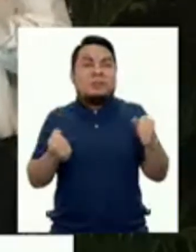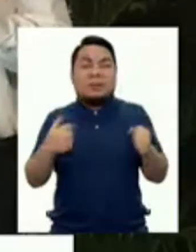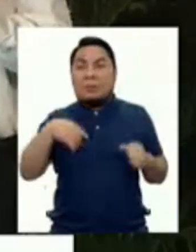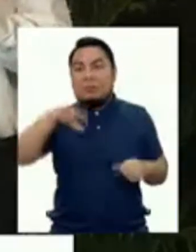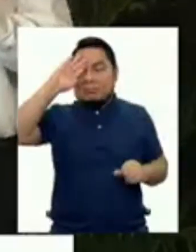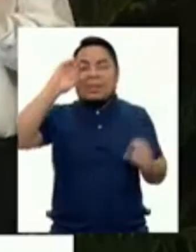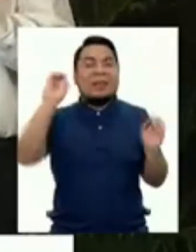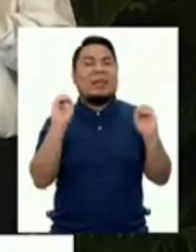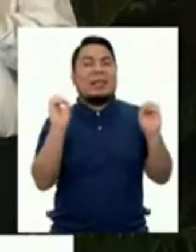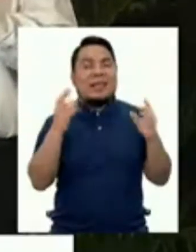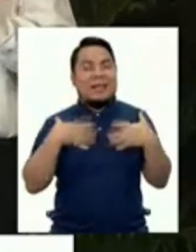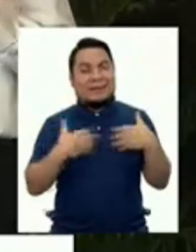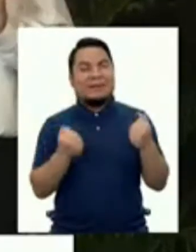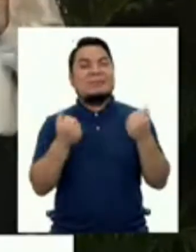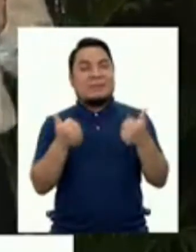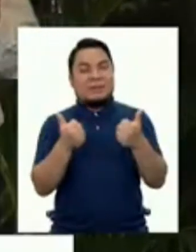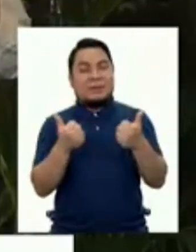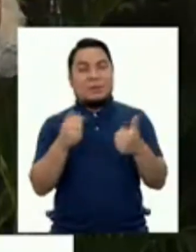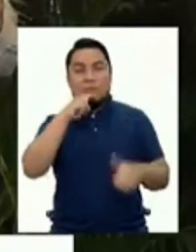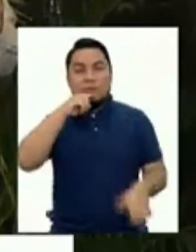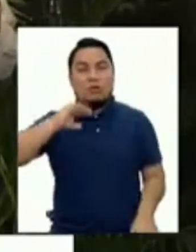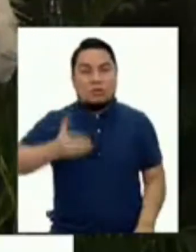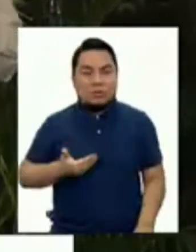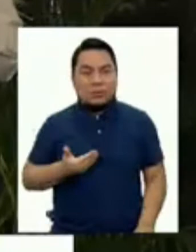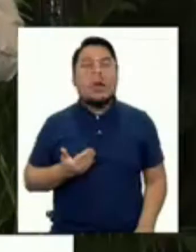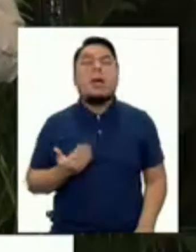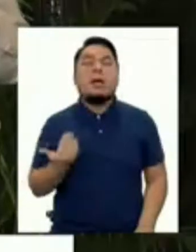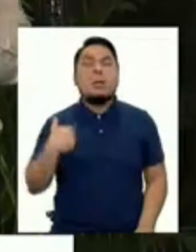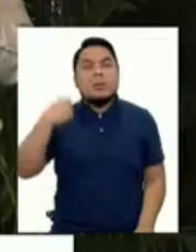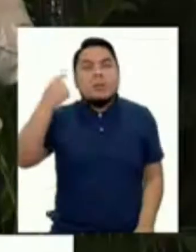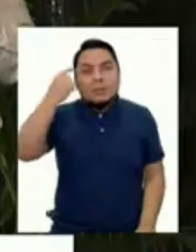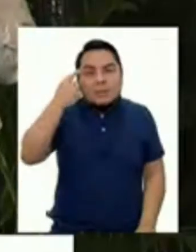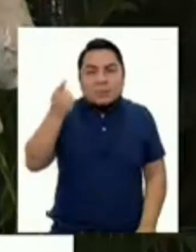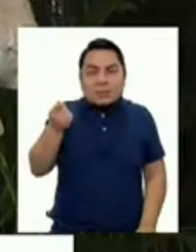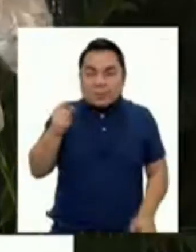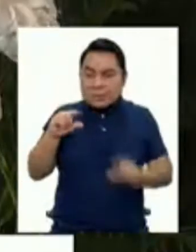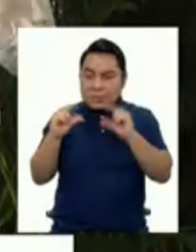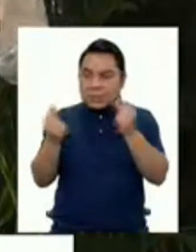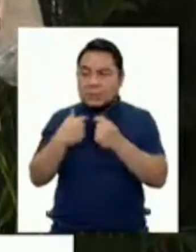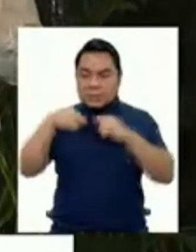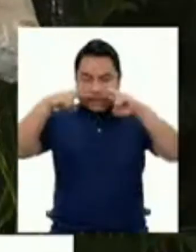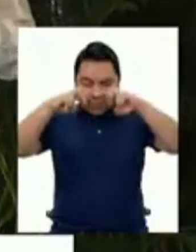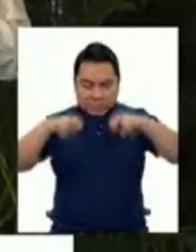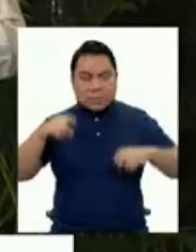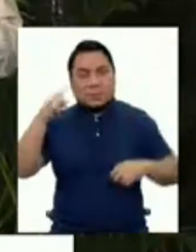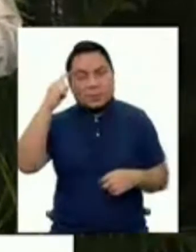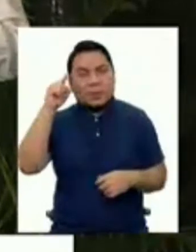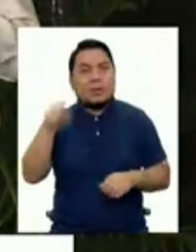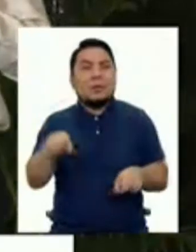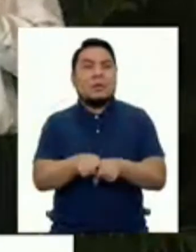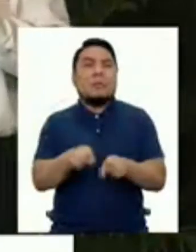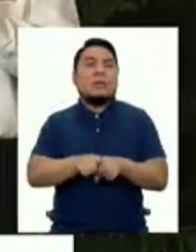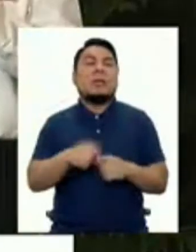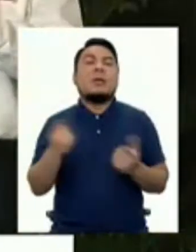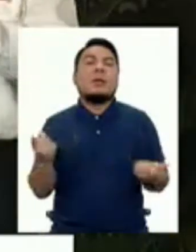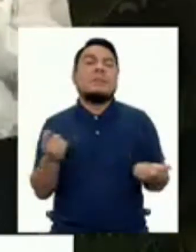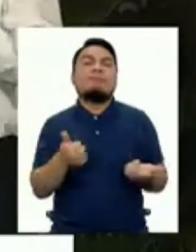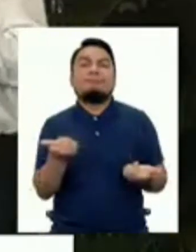COVID. Entonces, estudios que ha hecho y a los cuales ha accedido también de